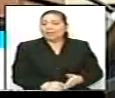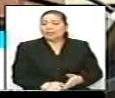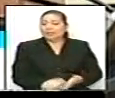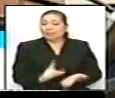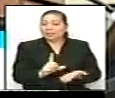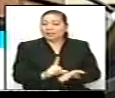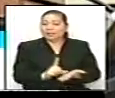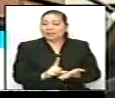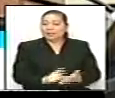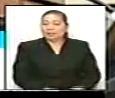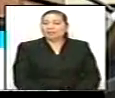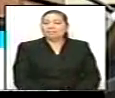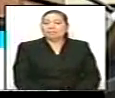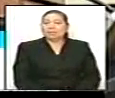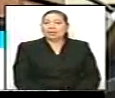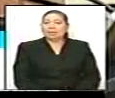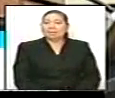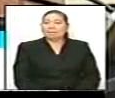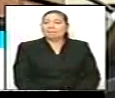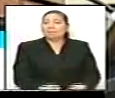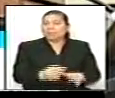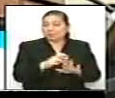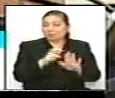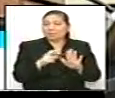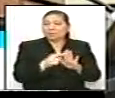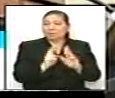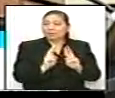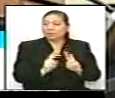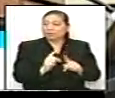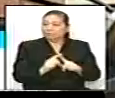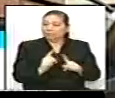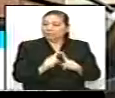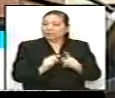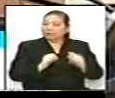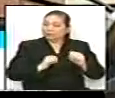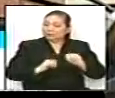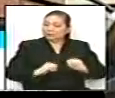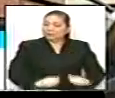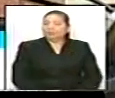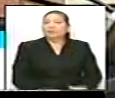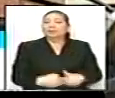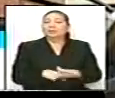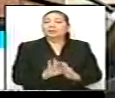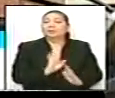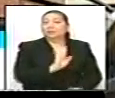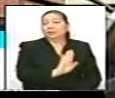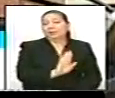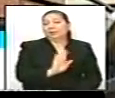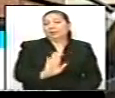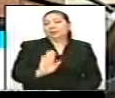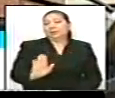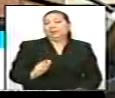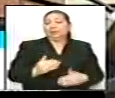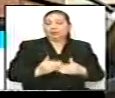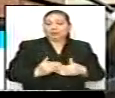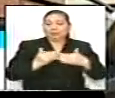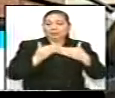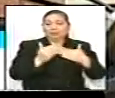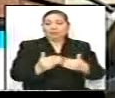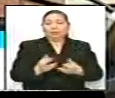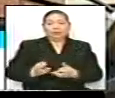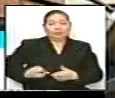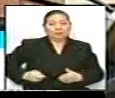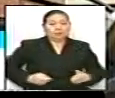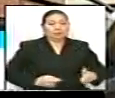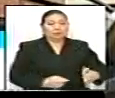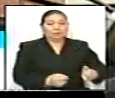Lima. Ese proyecto contempló varias actividades. Dentro de ellas fue la ampliación del cauce del